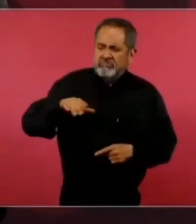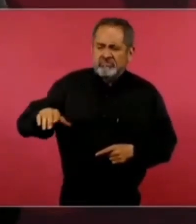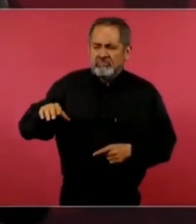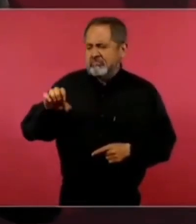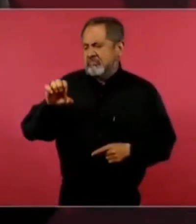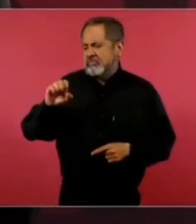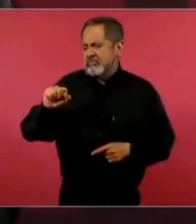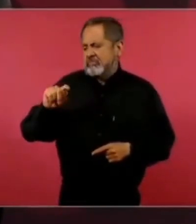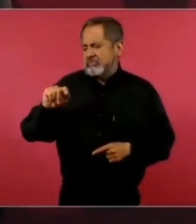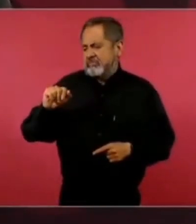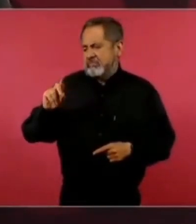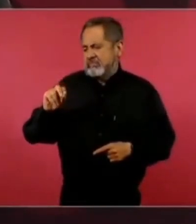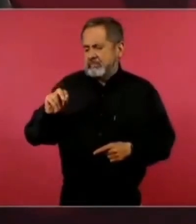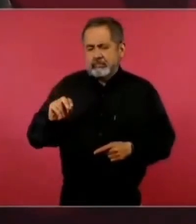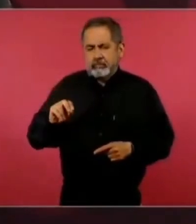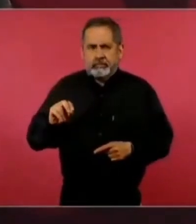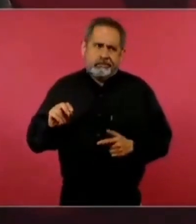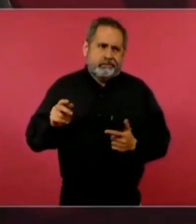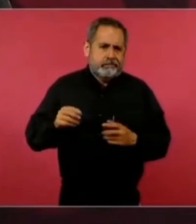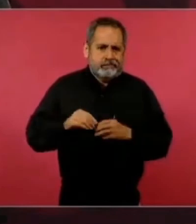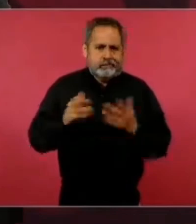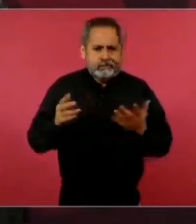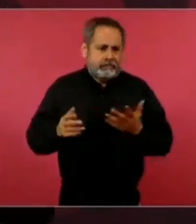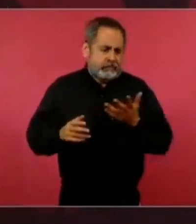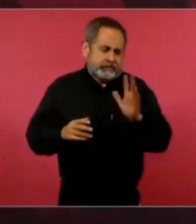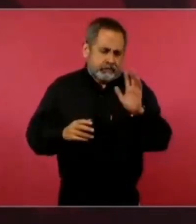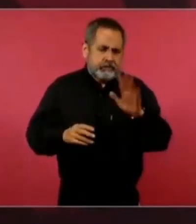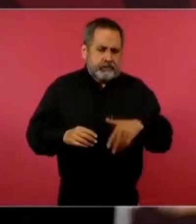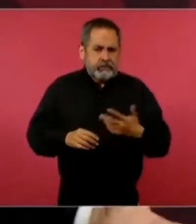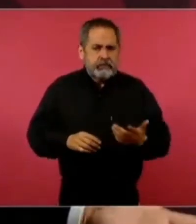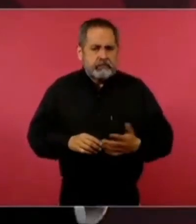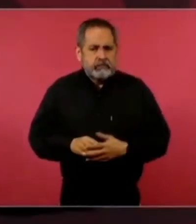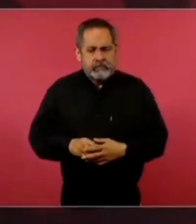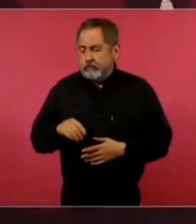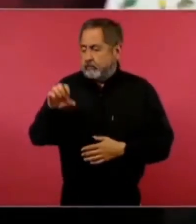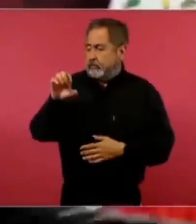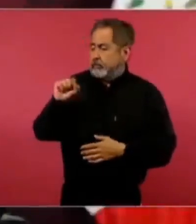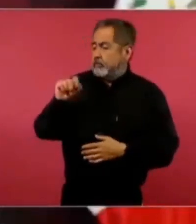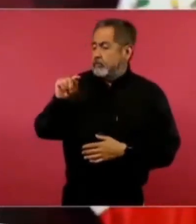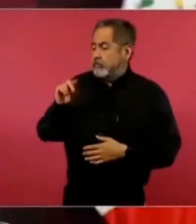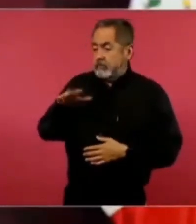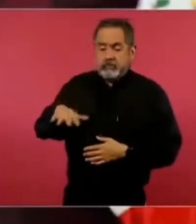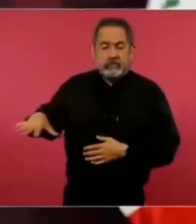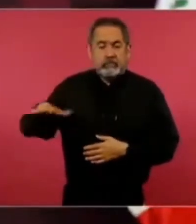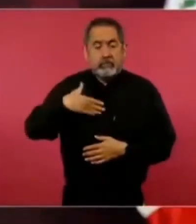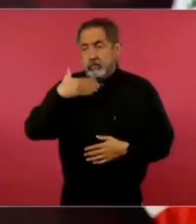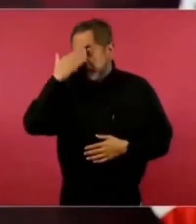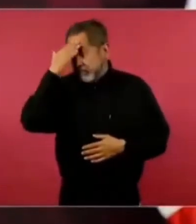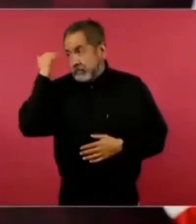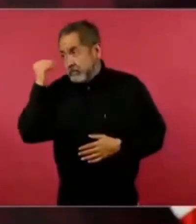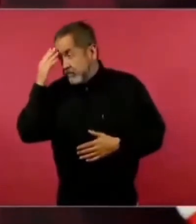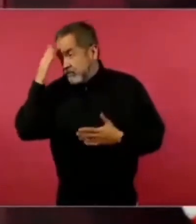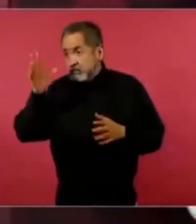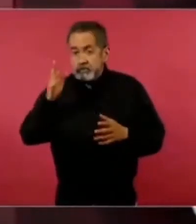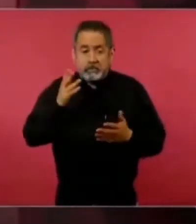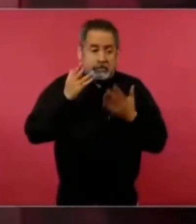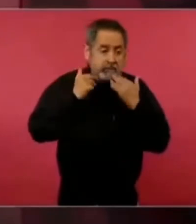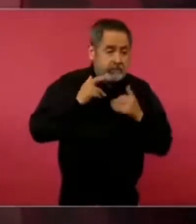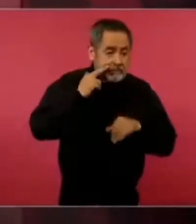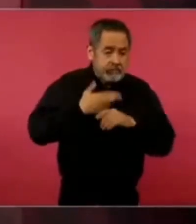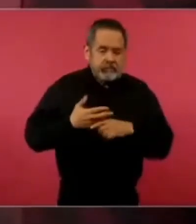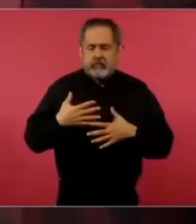es evidente, porque ¿cómo el Estado no va a tener